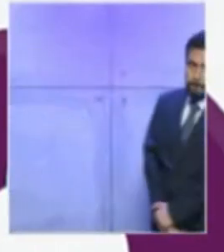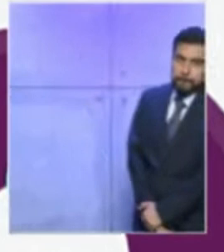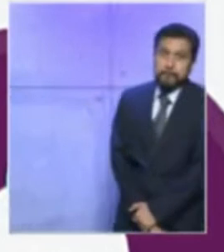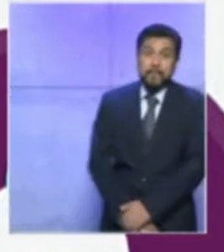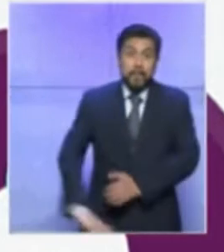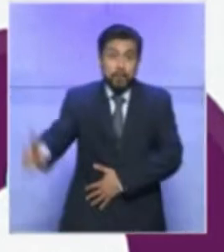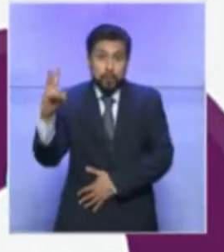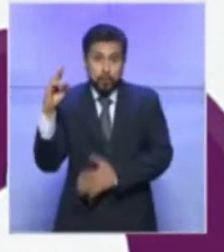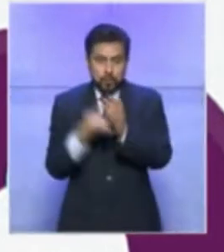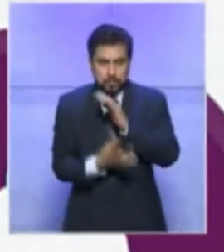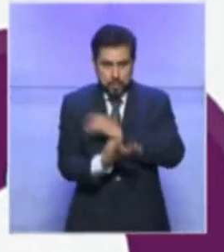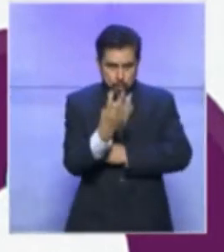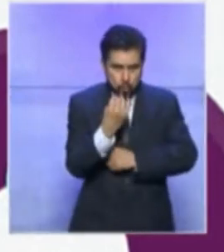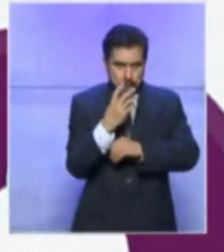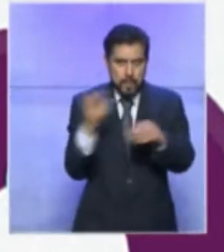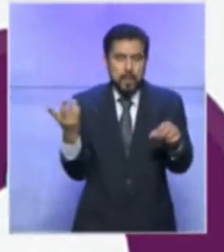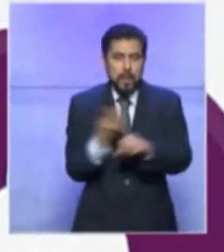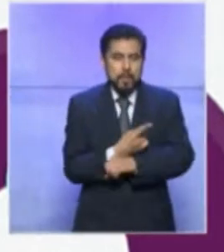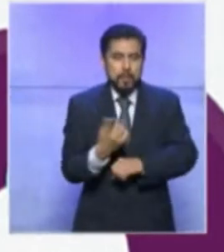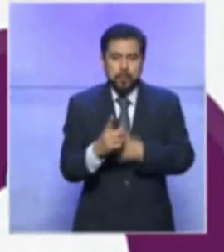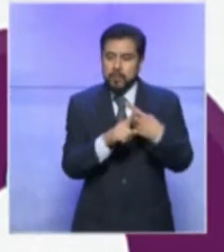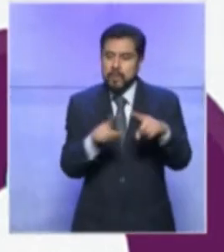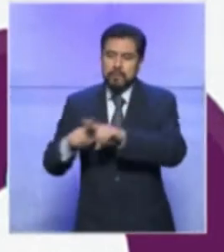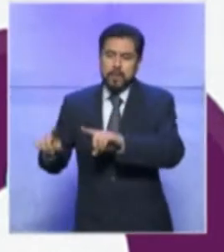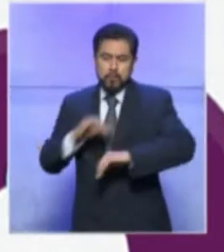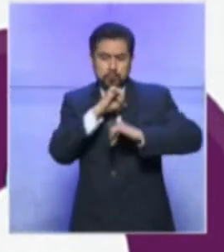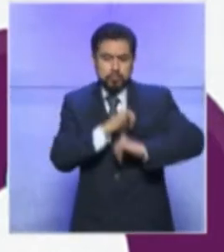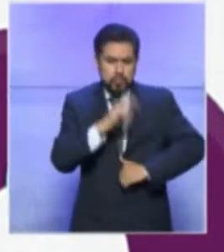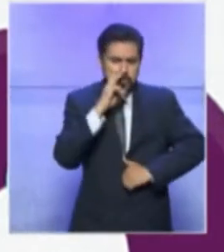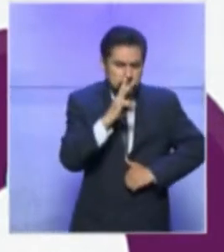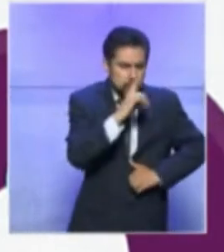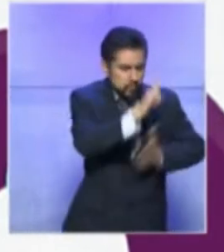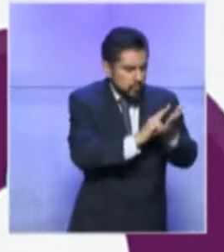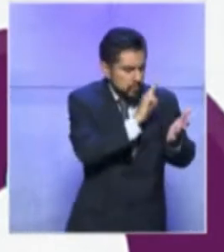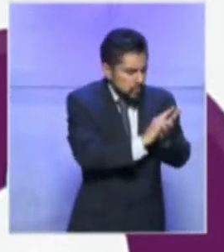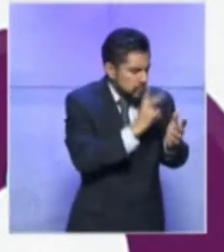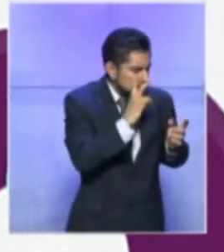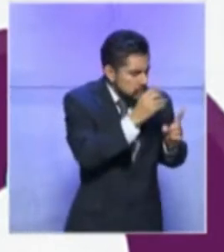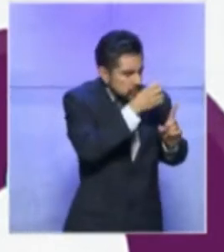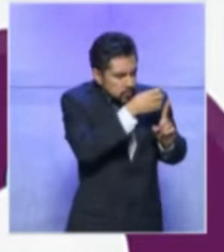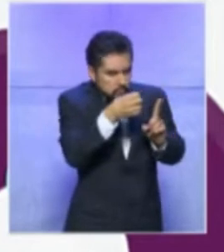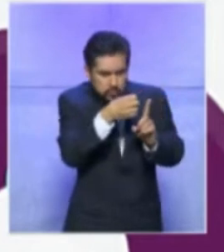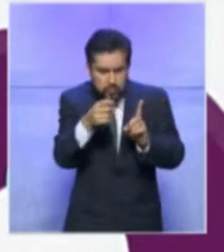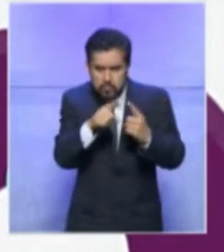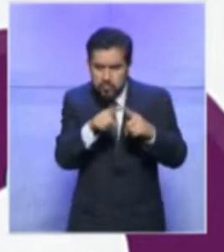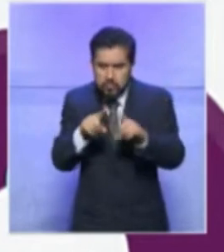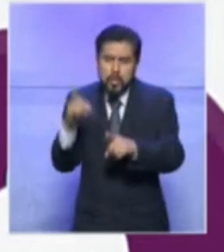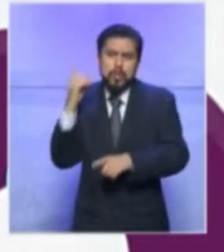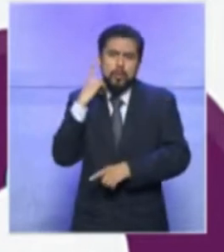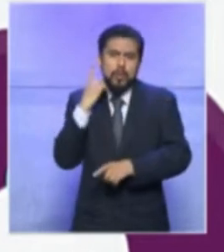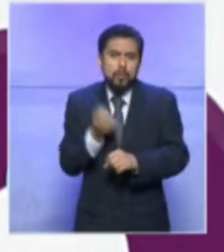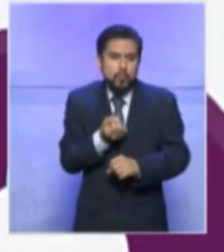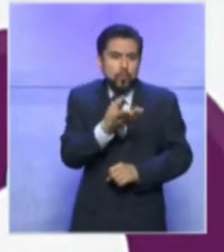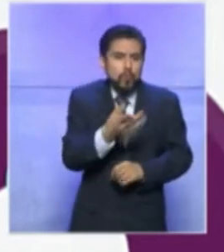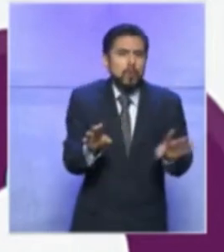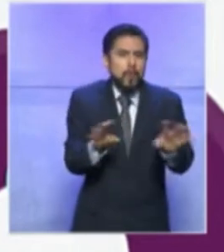autoridades electorales, tanto administrativas como jurisdiccionales, han interpretado y aplicado la receta de asignación de diputaciones de RP de